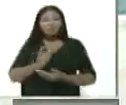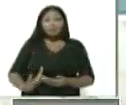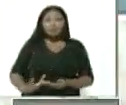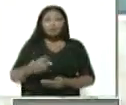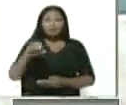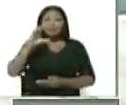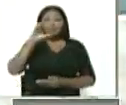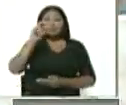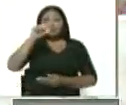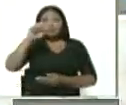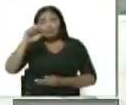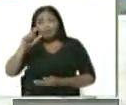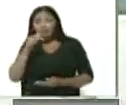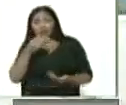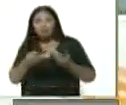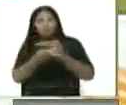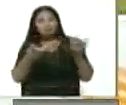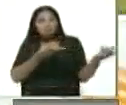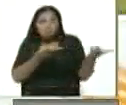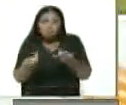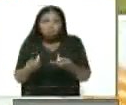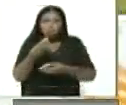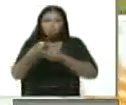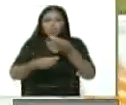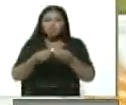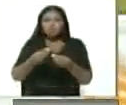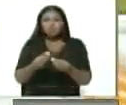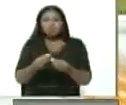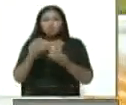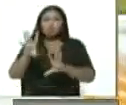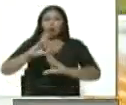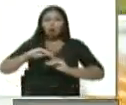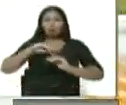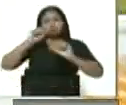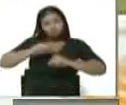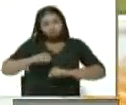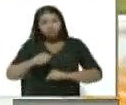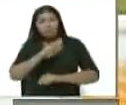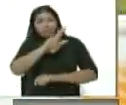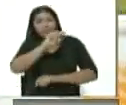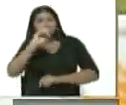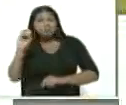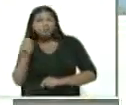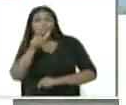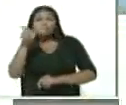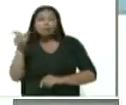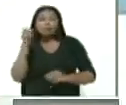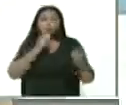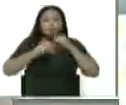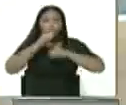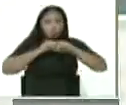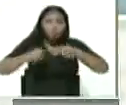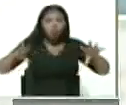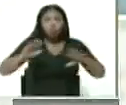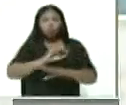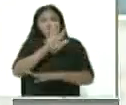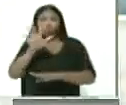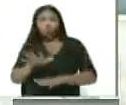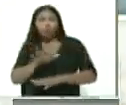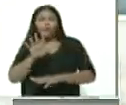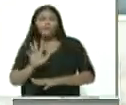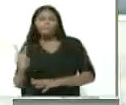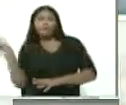calzadilla pérez que le extendió la invitación y simplemente la asumieron estas 300 personas se van a desplegar por todo el país y